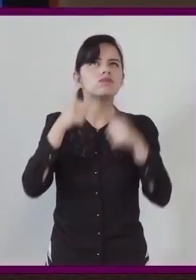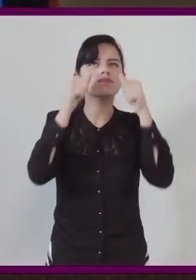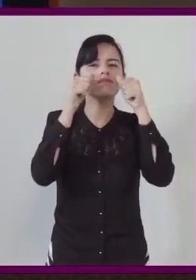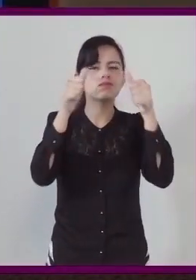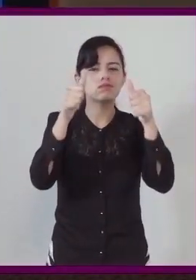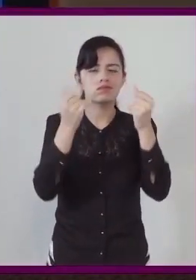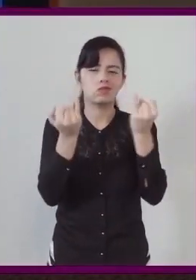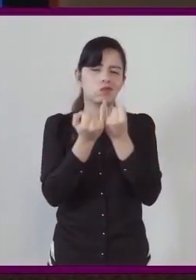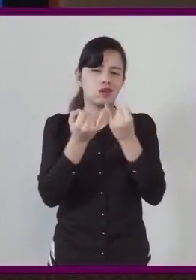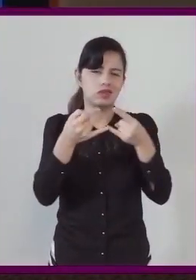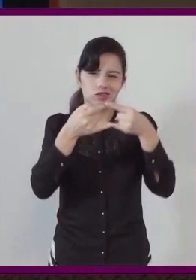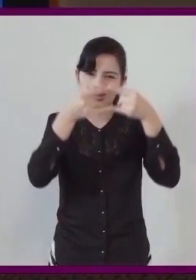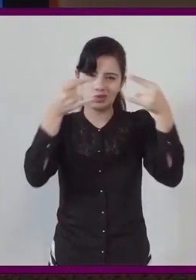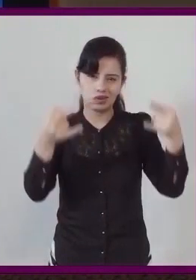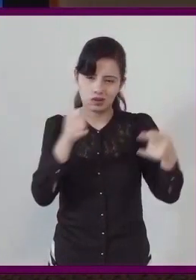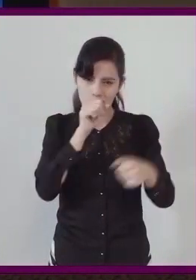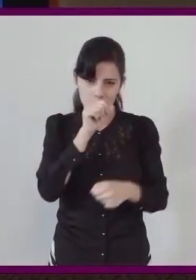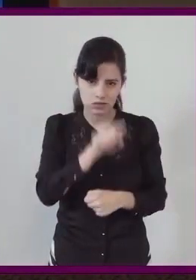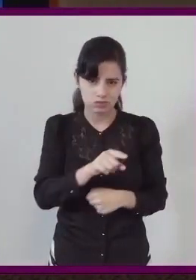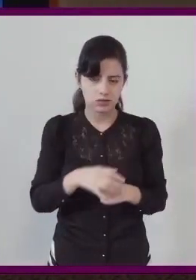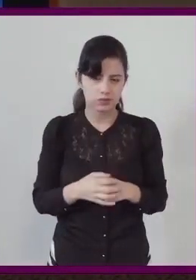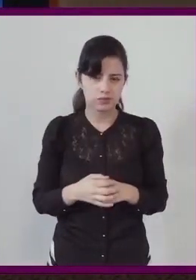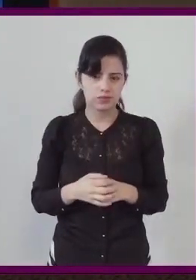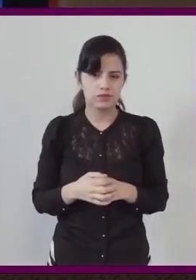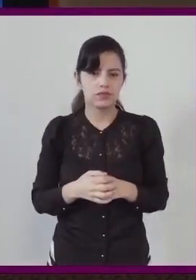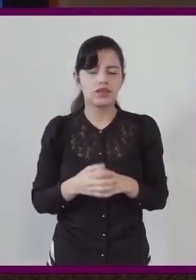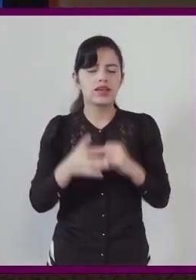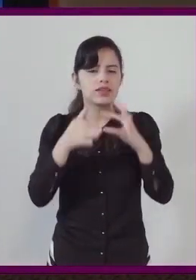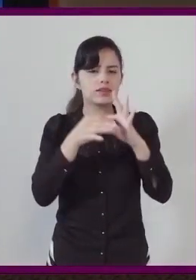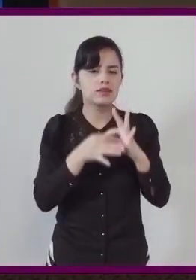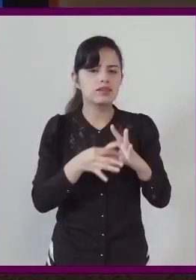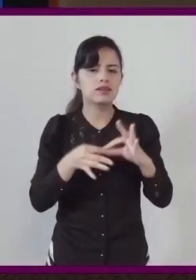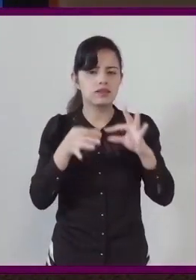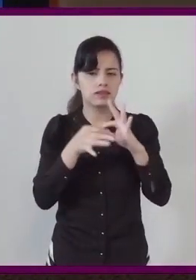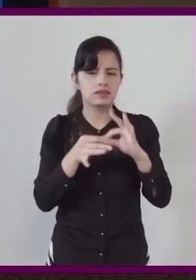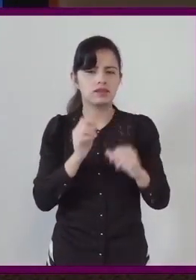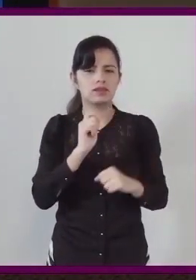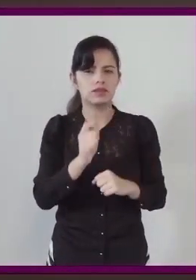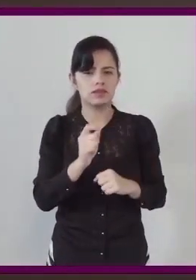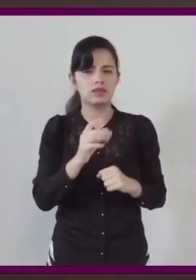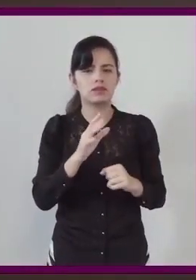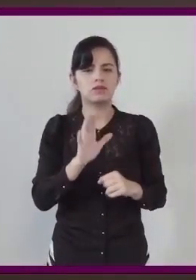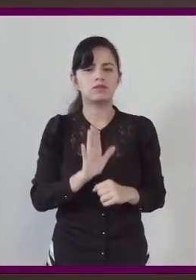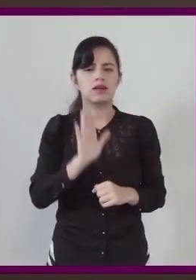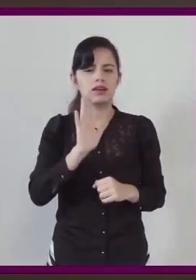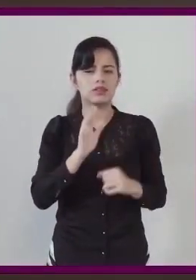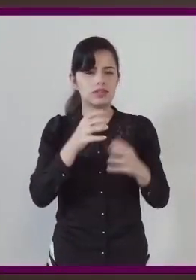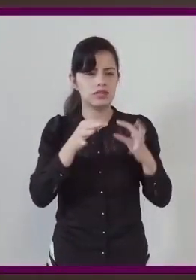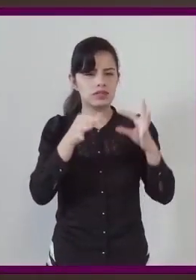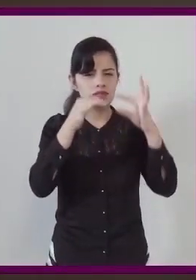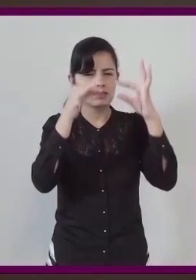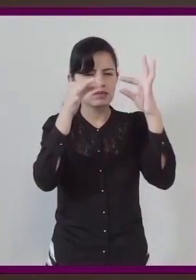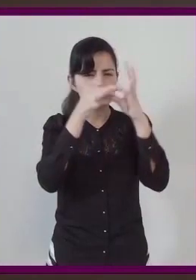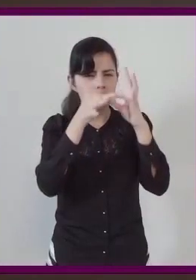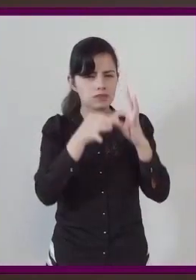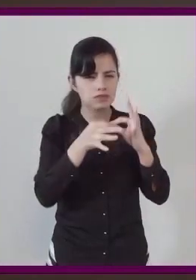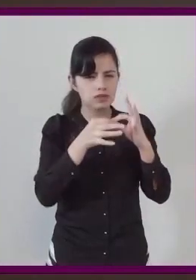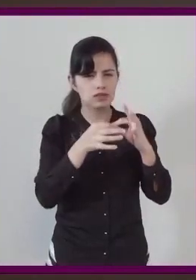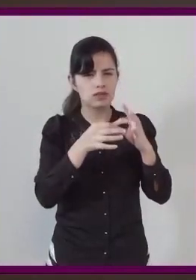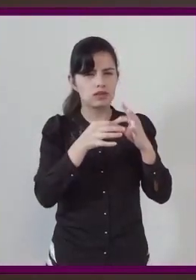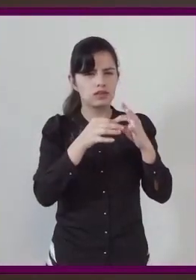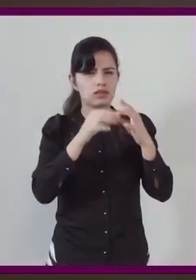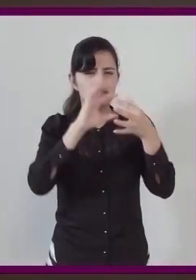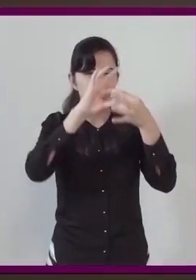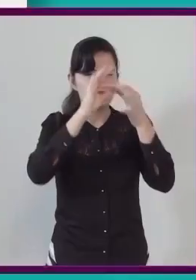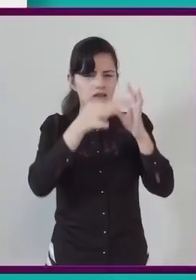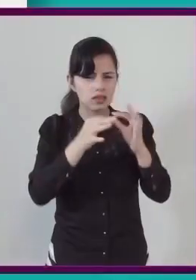la identidad la entendemos como si fuera un entramado de relatos, como si fuera un tejido de